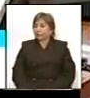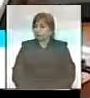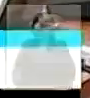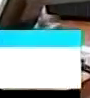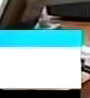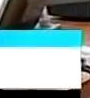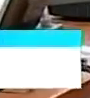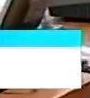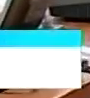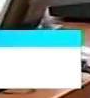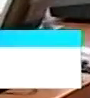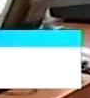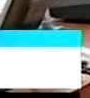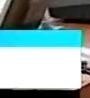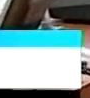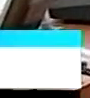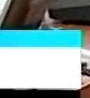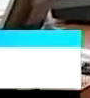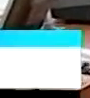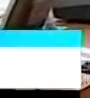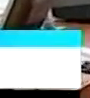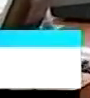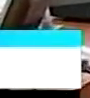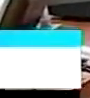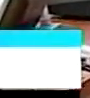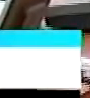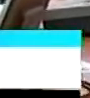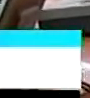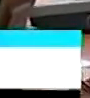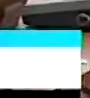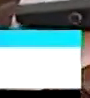Gracias. ¿Agricultura?